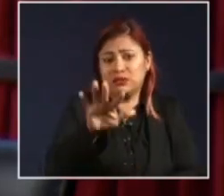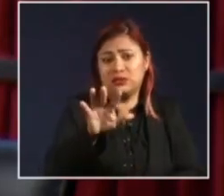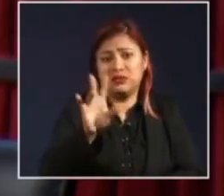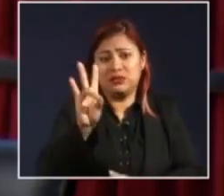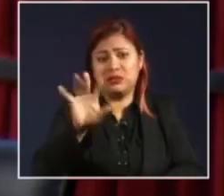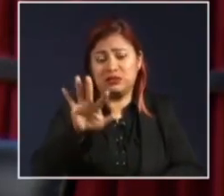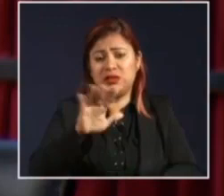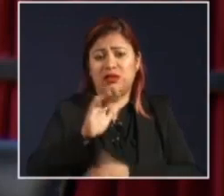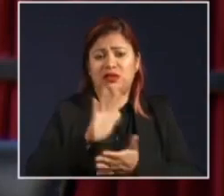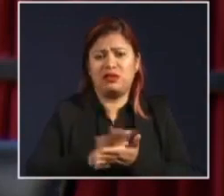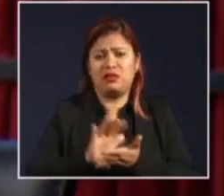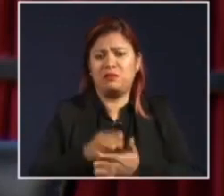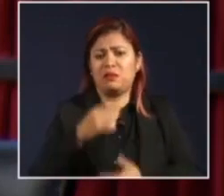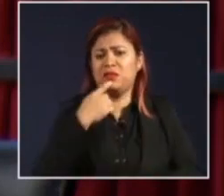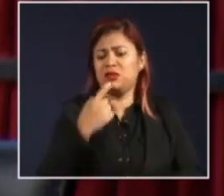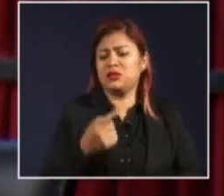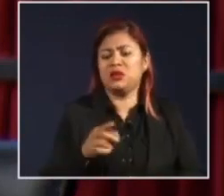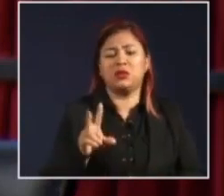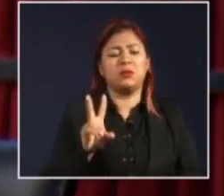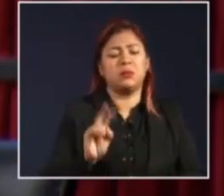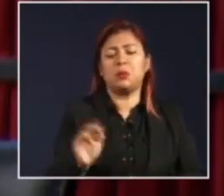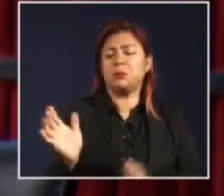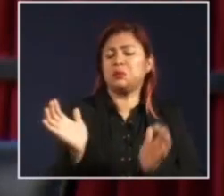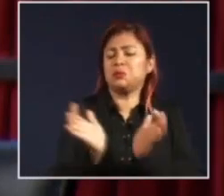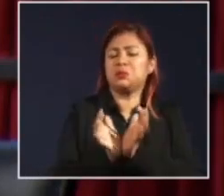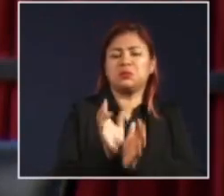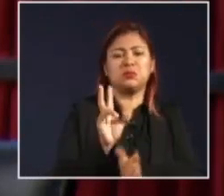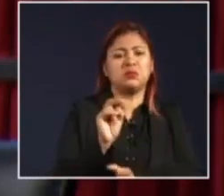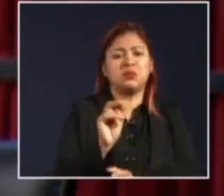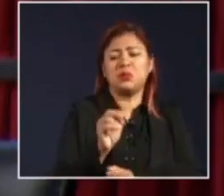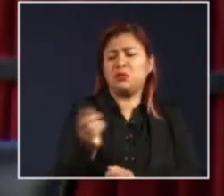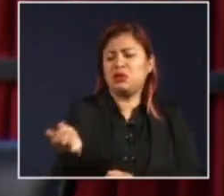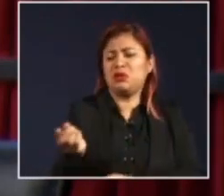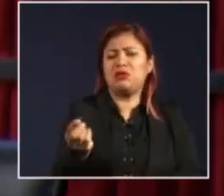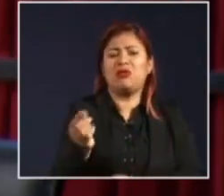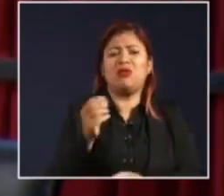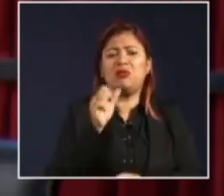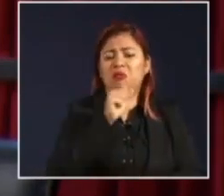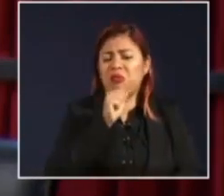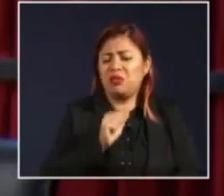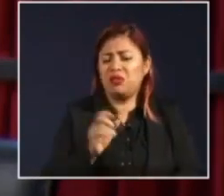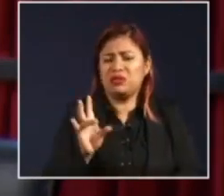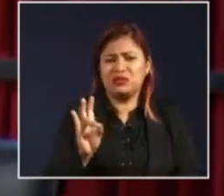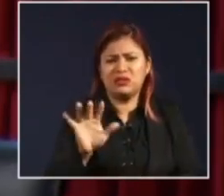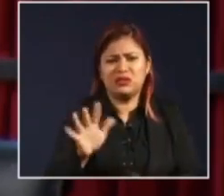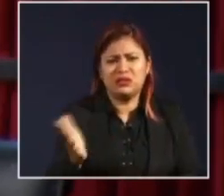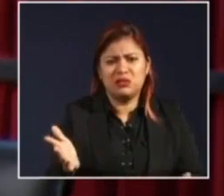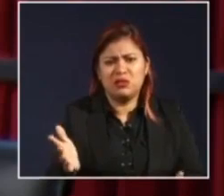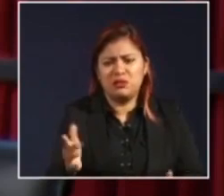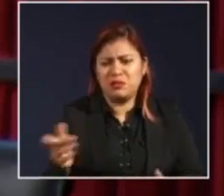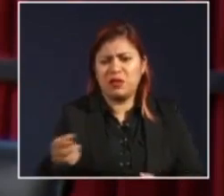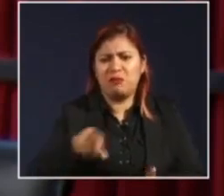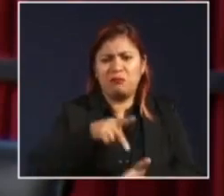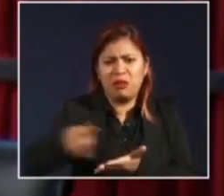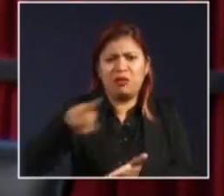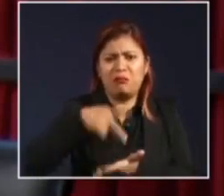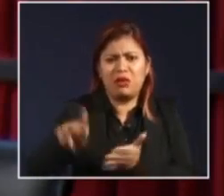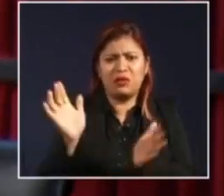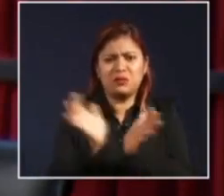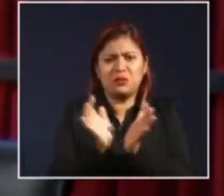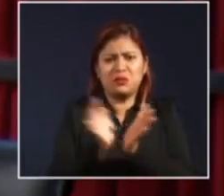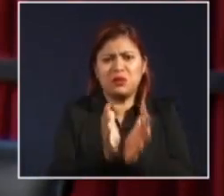años, dice que ya no te quieren asegurar a pesar de que pagaste por 30 y 40 años. ¿Por qué nosotros,